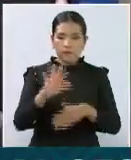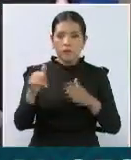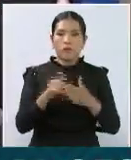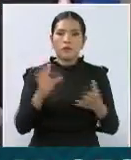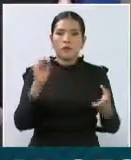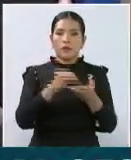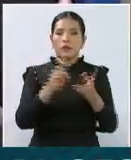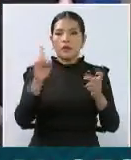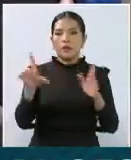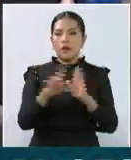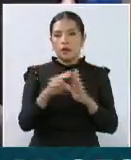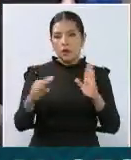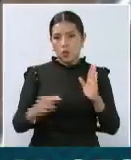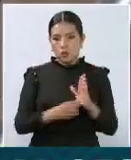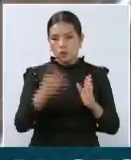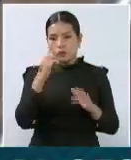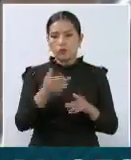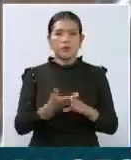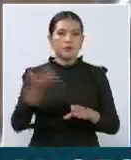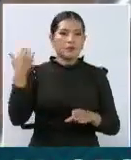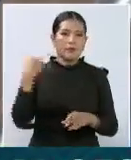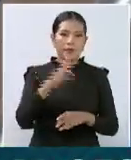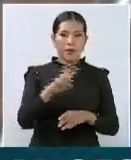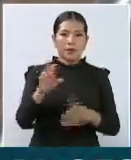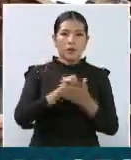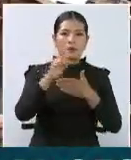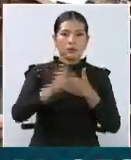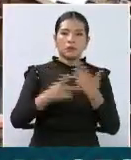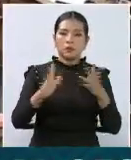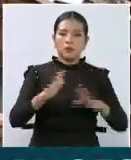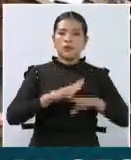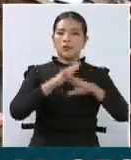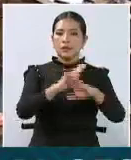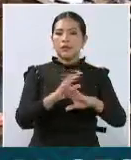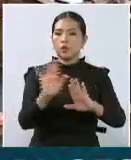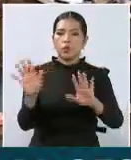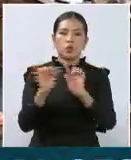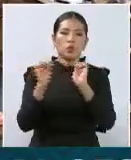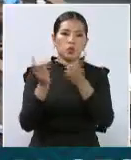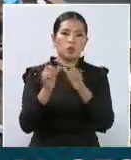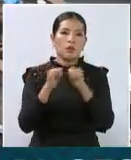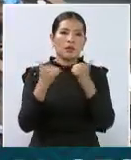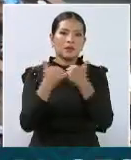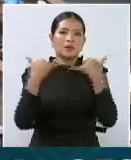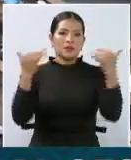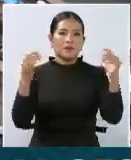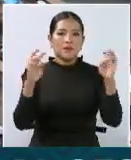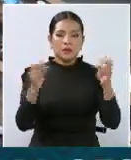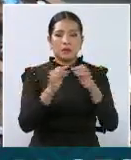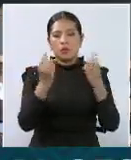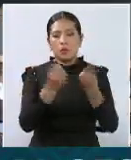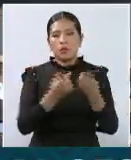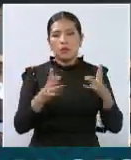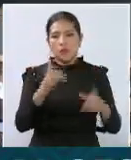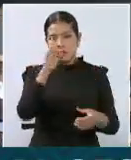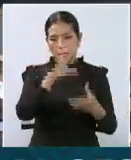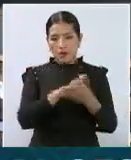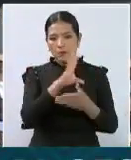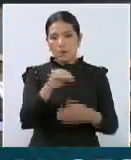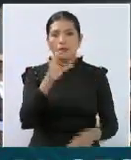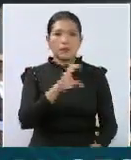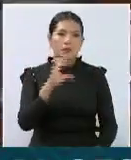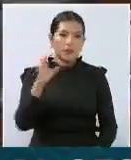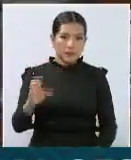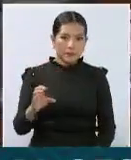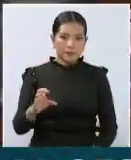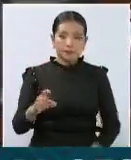normativa, ya que el pasado 22 de septiembre fue rechazada por asambleístas del ala evista y de la bancada de Creemos y Comunidad Ciudadana.